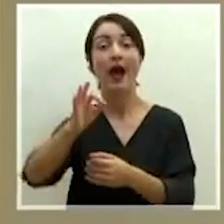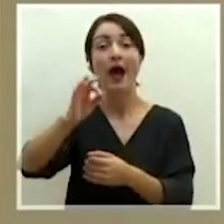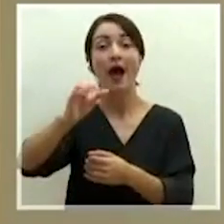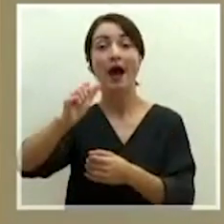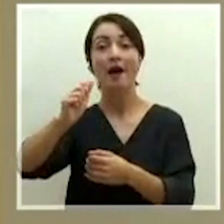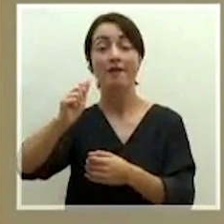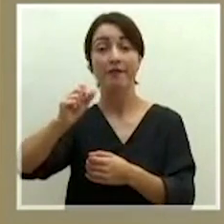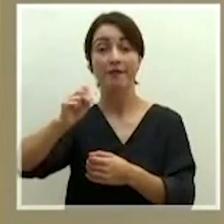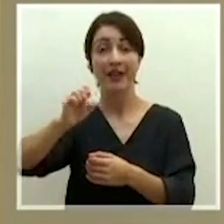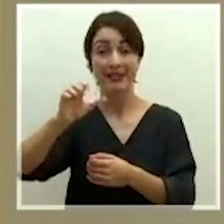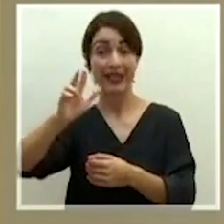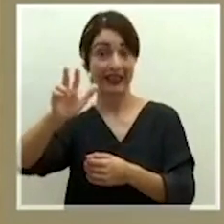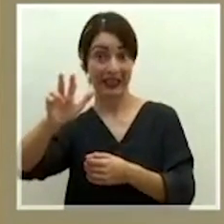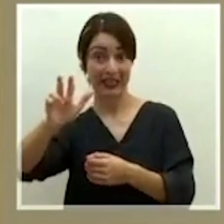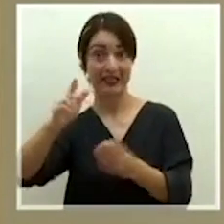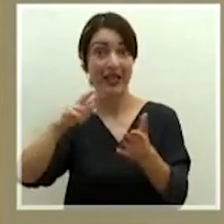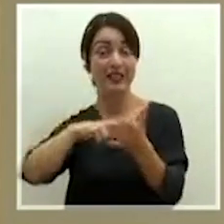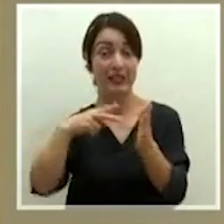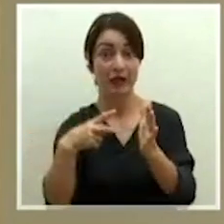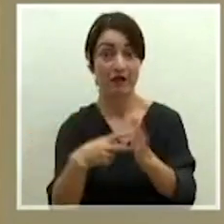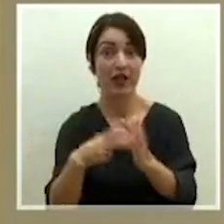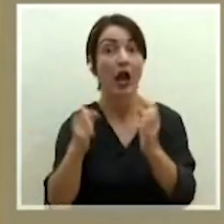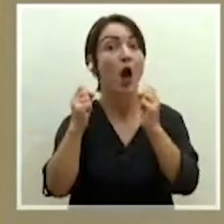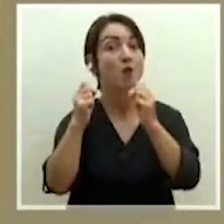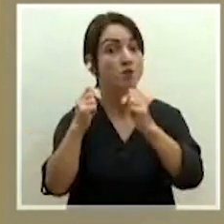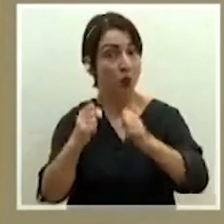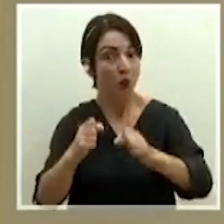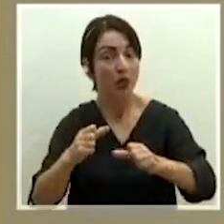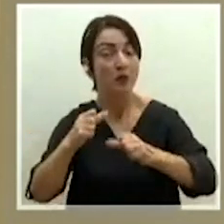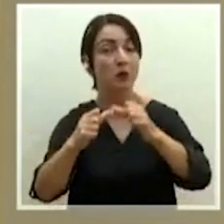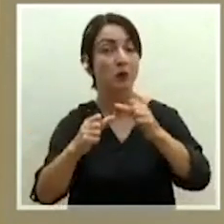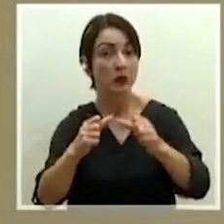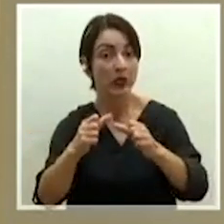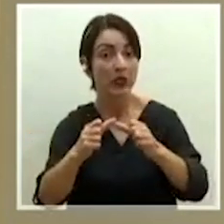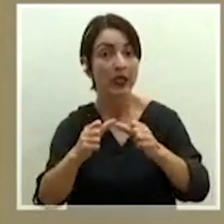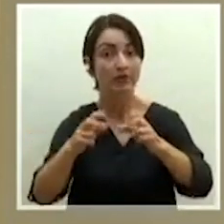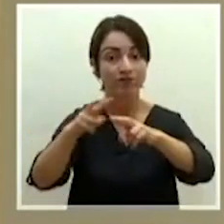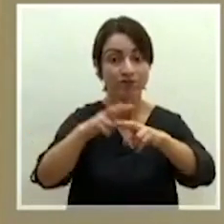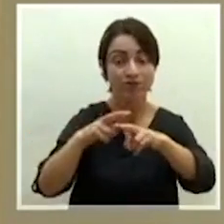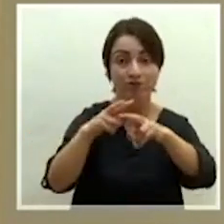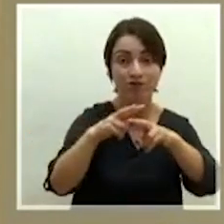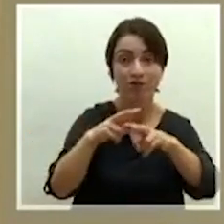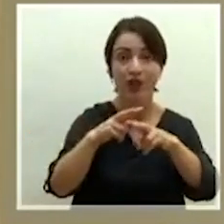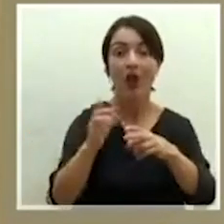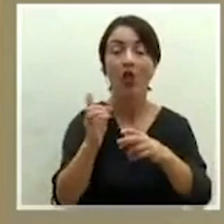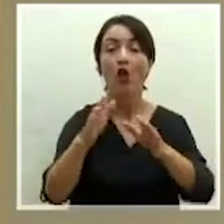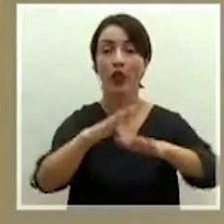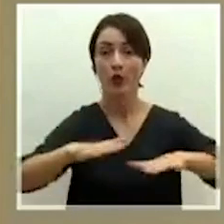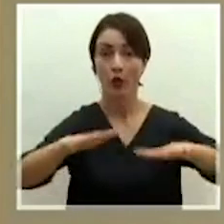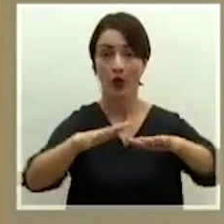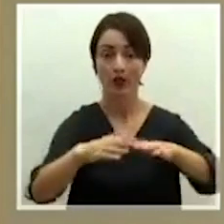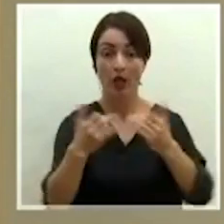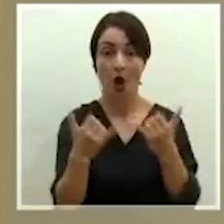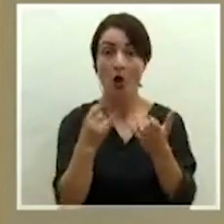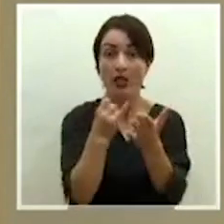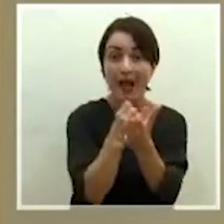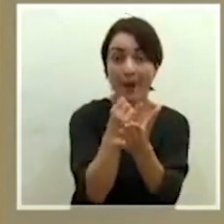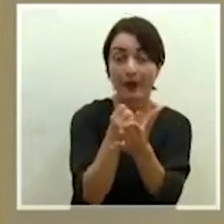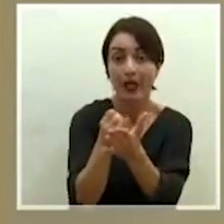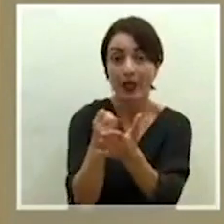significa que todavía podemos seguirle el rastro a los clústeres, pero en este momento estamos en